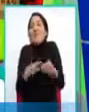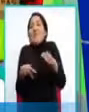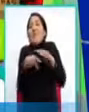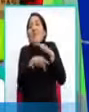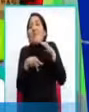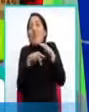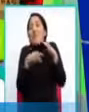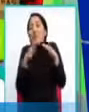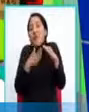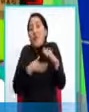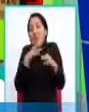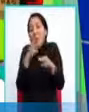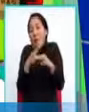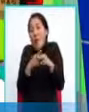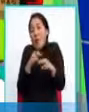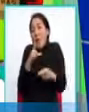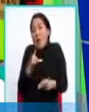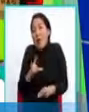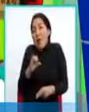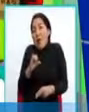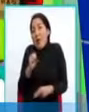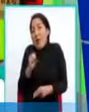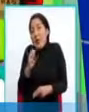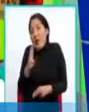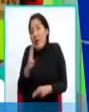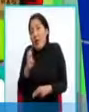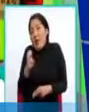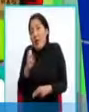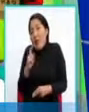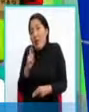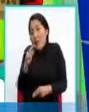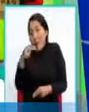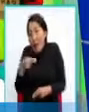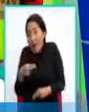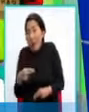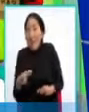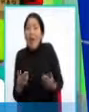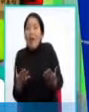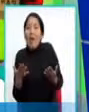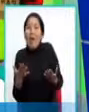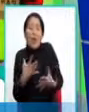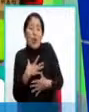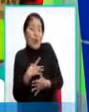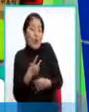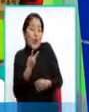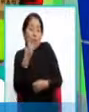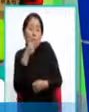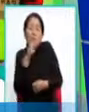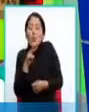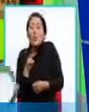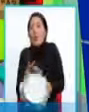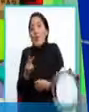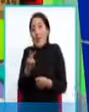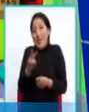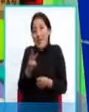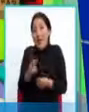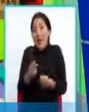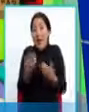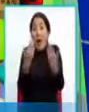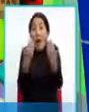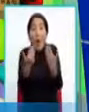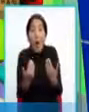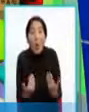otro ámbito, tienen un poco más de autonomía, entonces pueden salir, pueden encontrarse con sus amigos en la medida en que no haya mayores